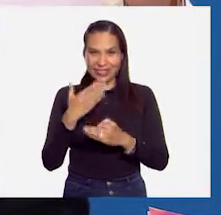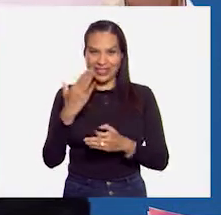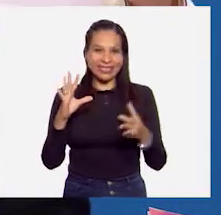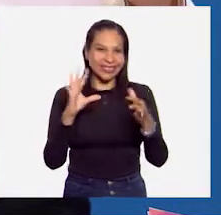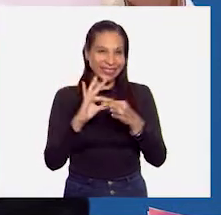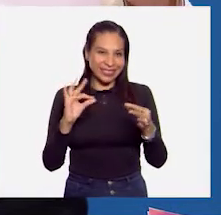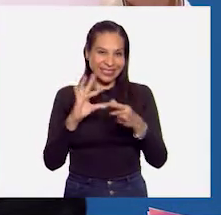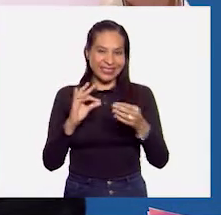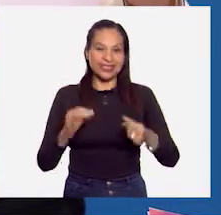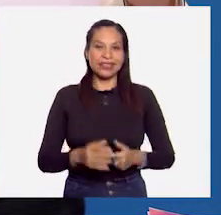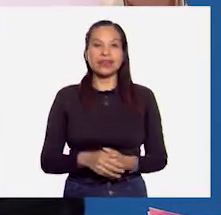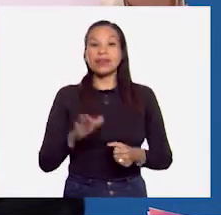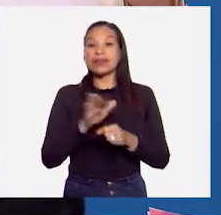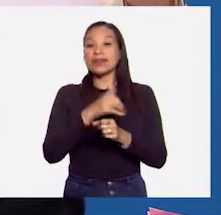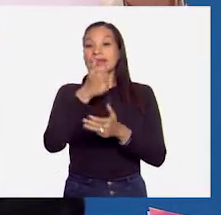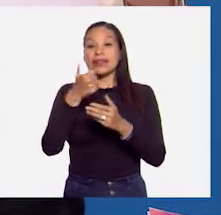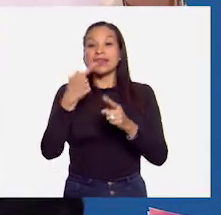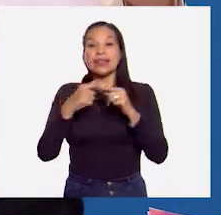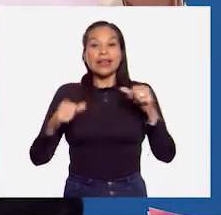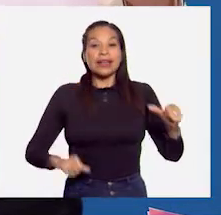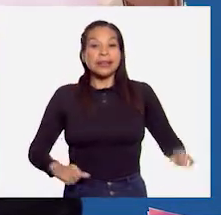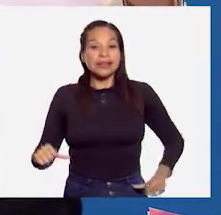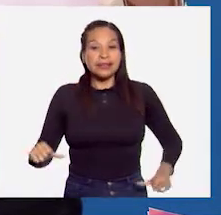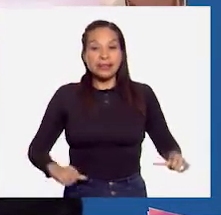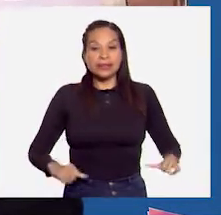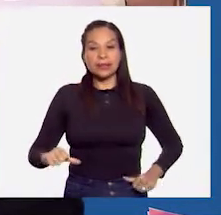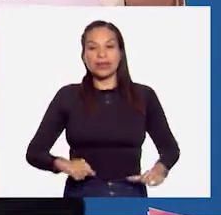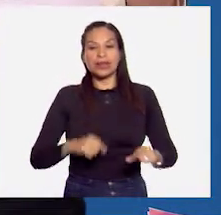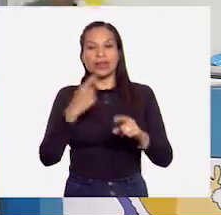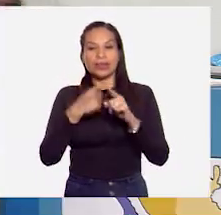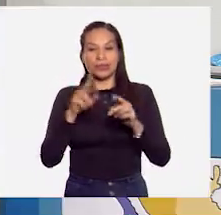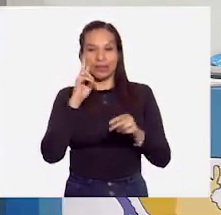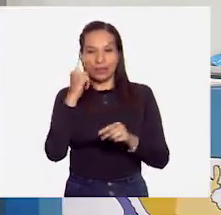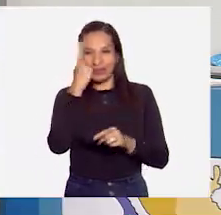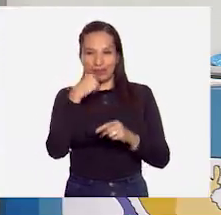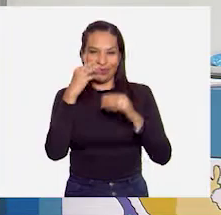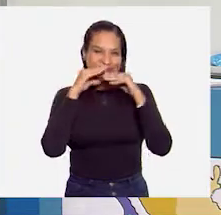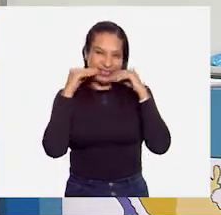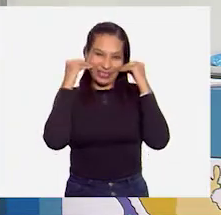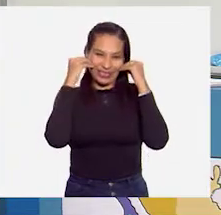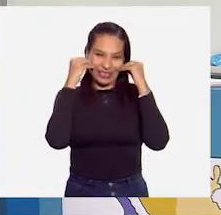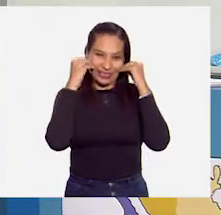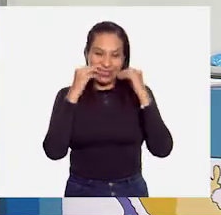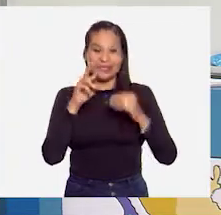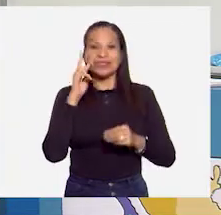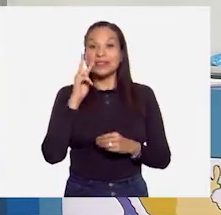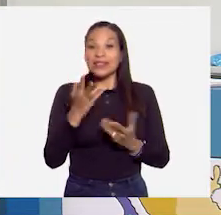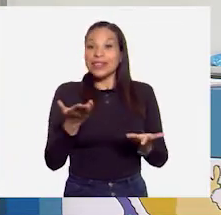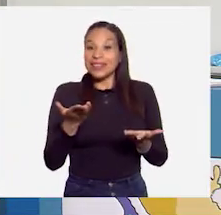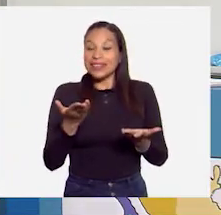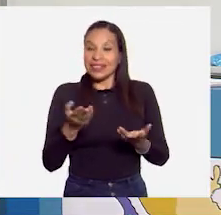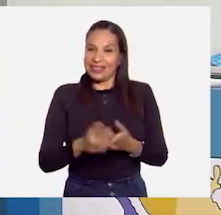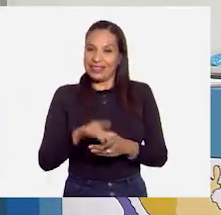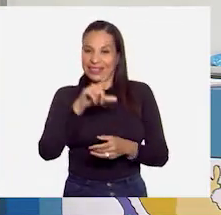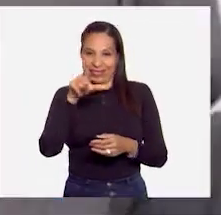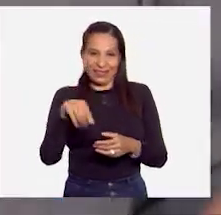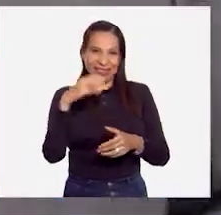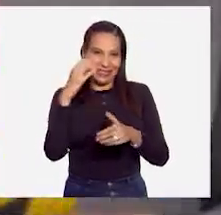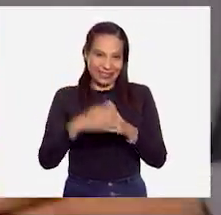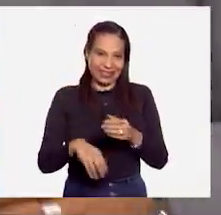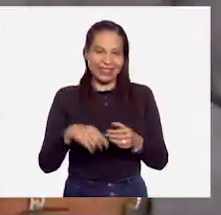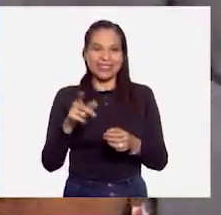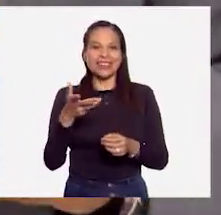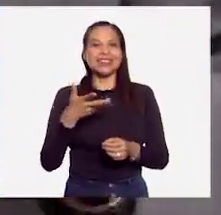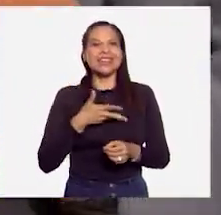pidiendo. Por cada actividad les voy a dar una carita feliz. ¿Qué les parece? Y al finalizar